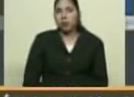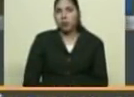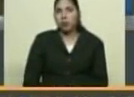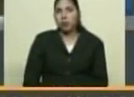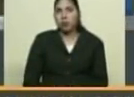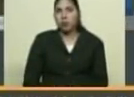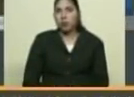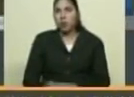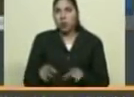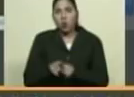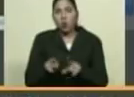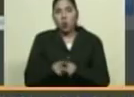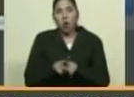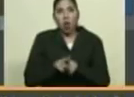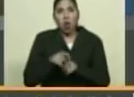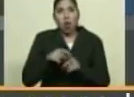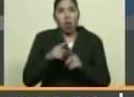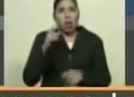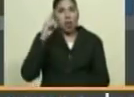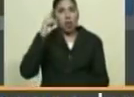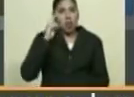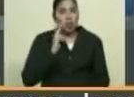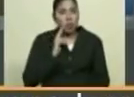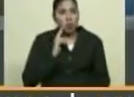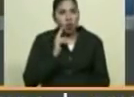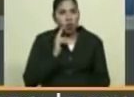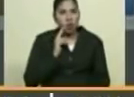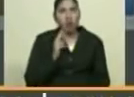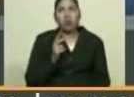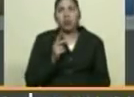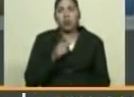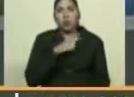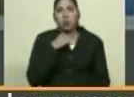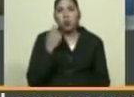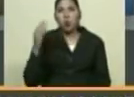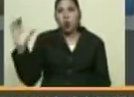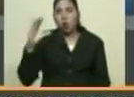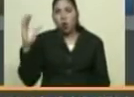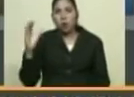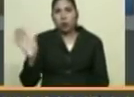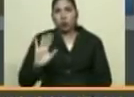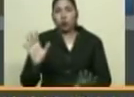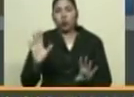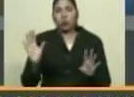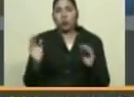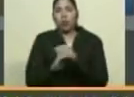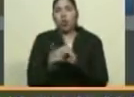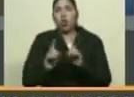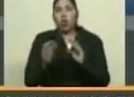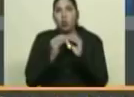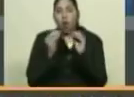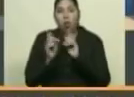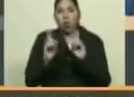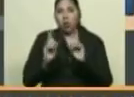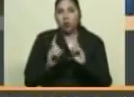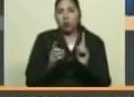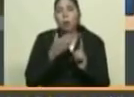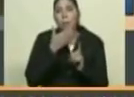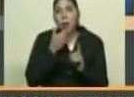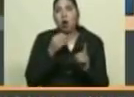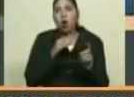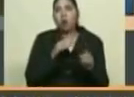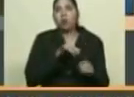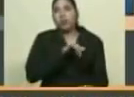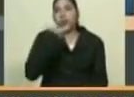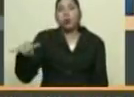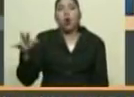nosotros en el año 85. Aquí está el comandante Rubén Ávila, que era de la promoción 85, que el